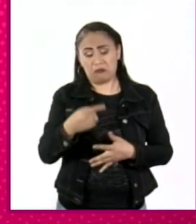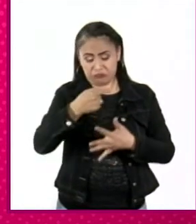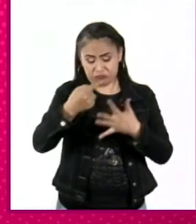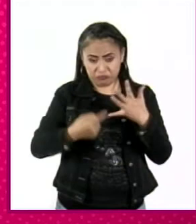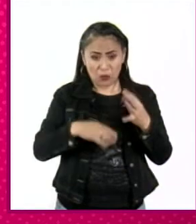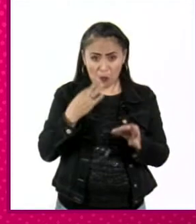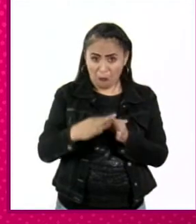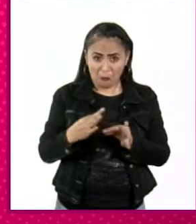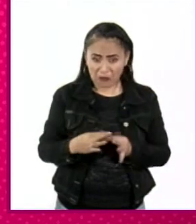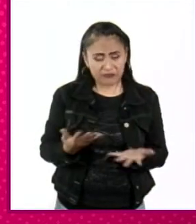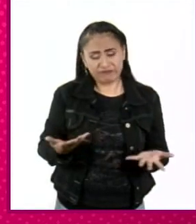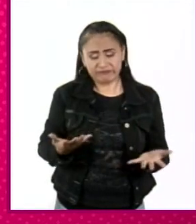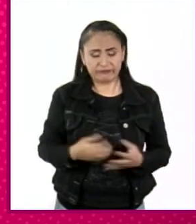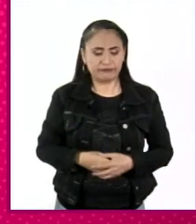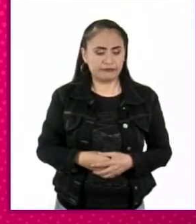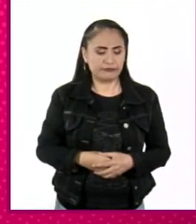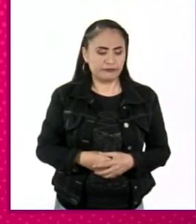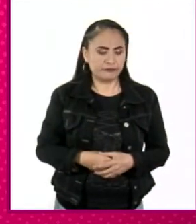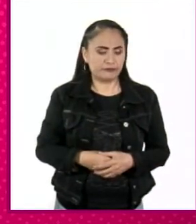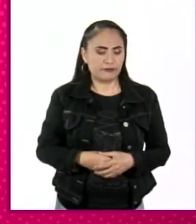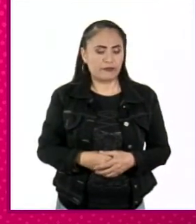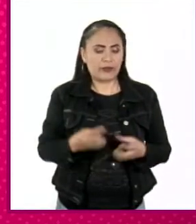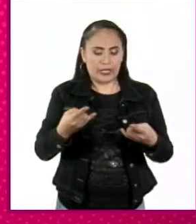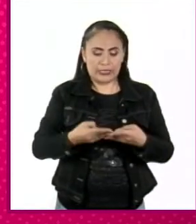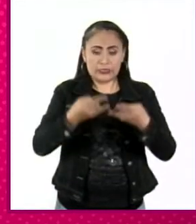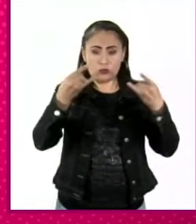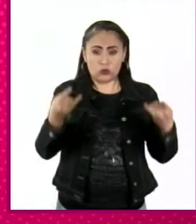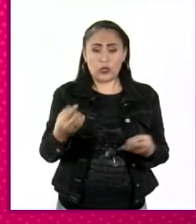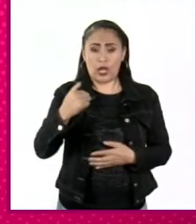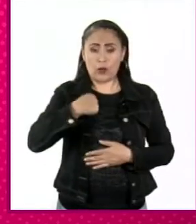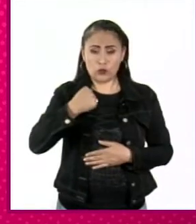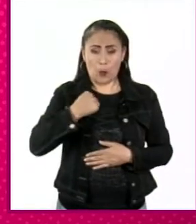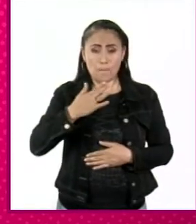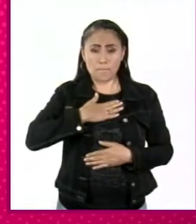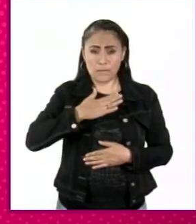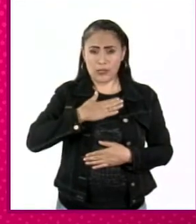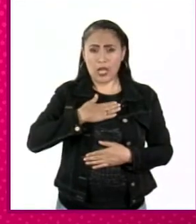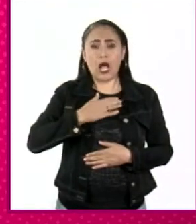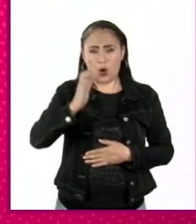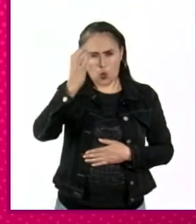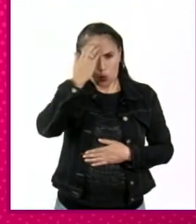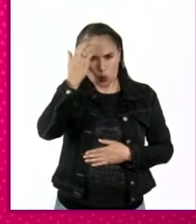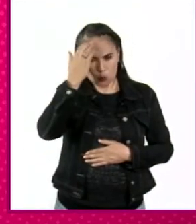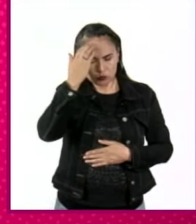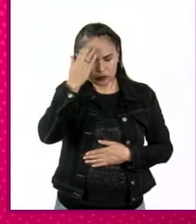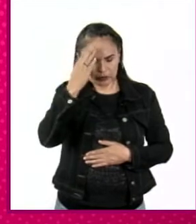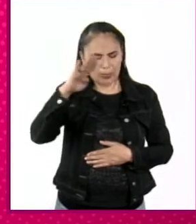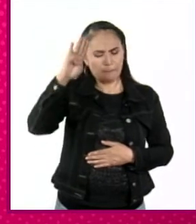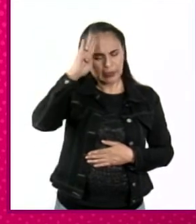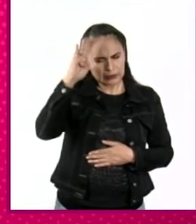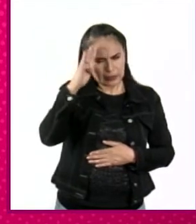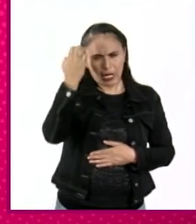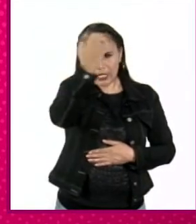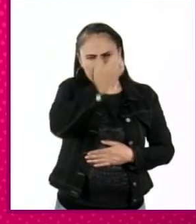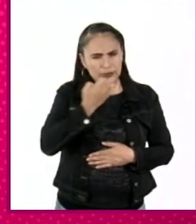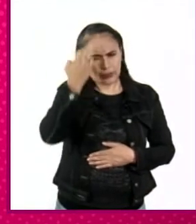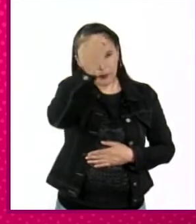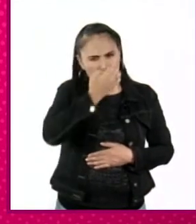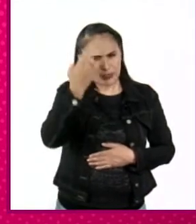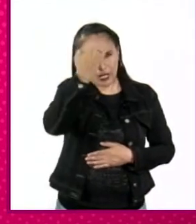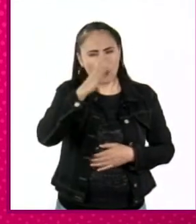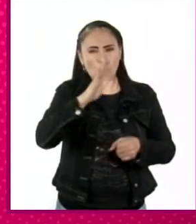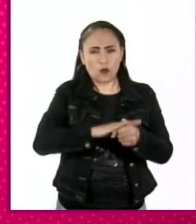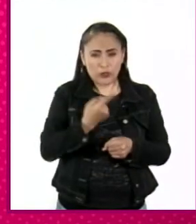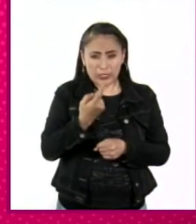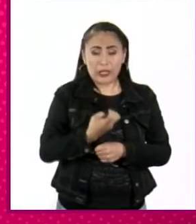La primera historia que tengo que conocer es la mía, bien, analizarla y reflexionarla, porque solamente es a partir